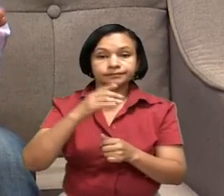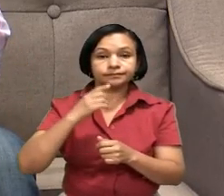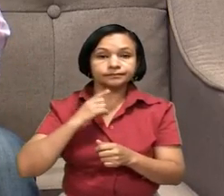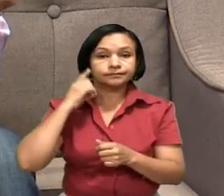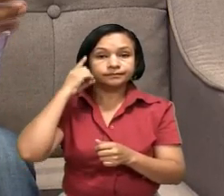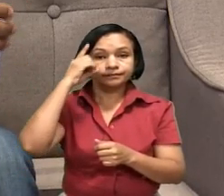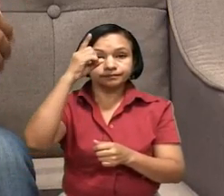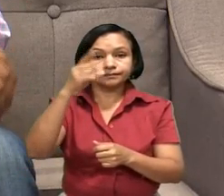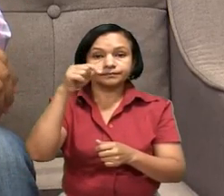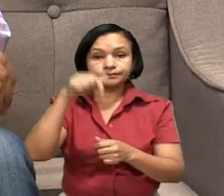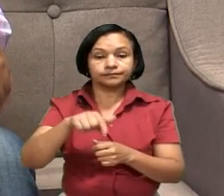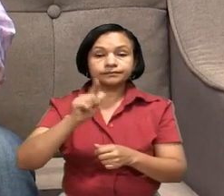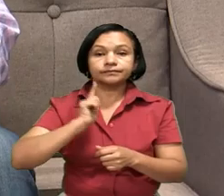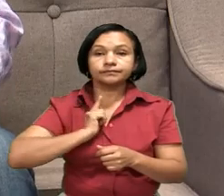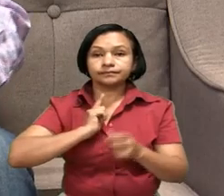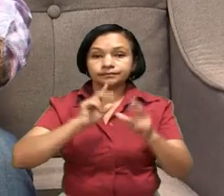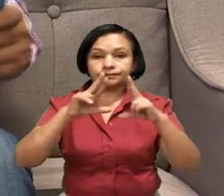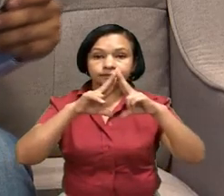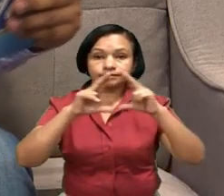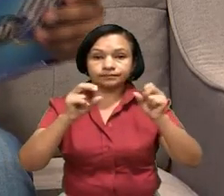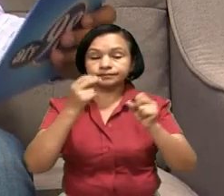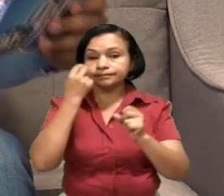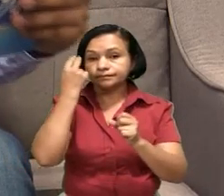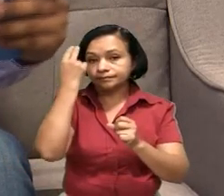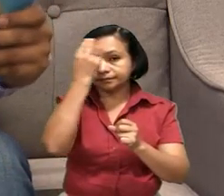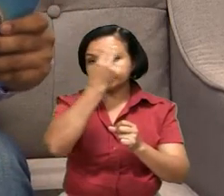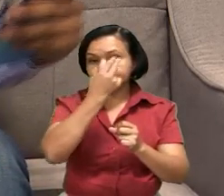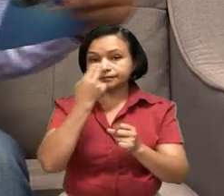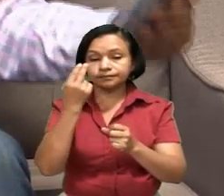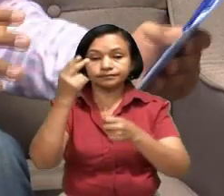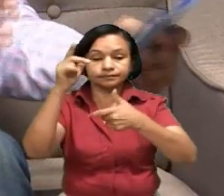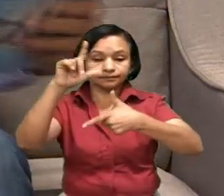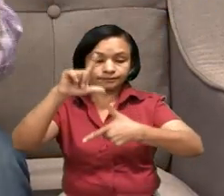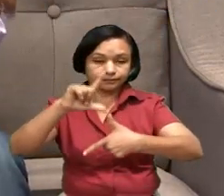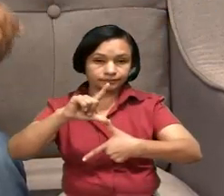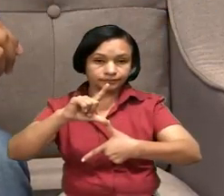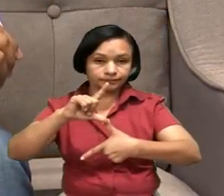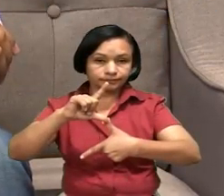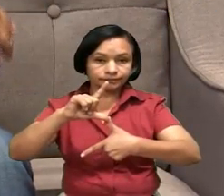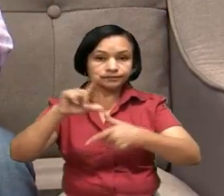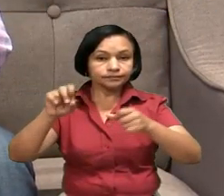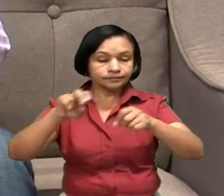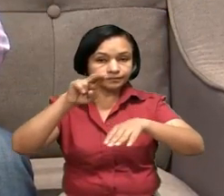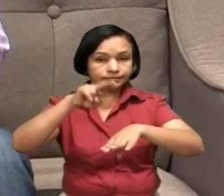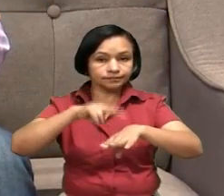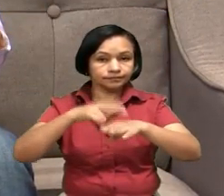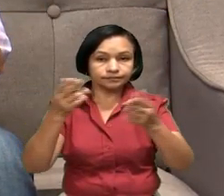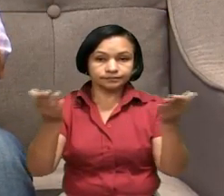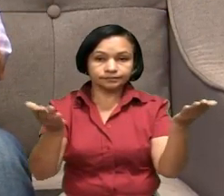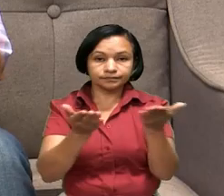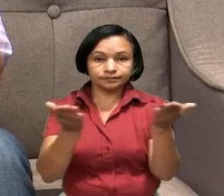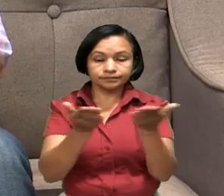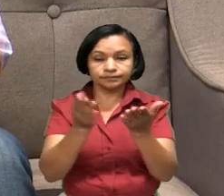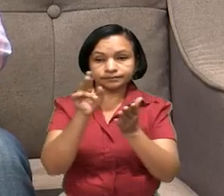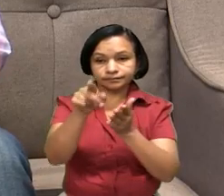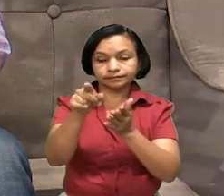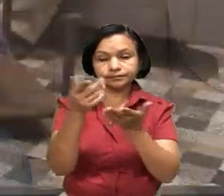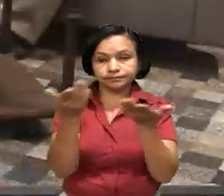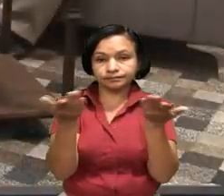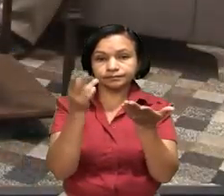como lo que hemos obtenido nuestro país le pregunto el contexto a los periodistas latinoamericanos y el contexto a los periodistas nacionales como lo ve moisés aarón pastor